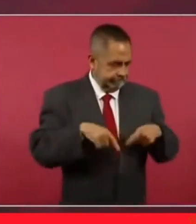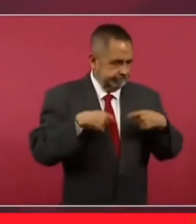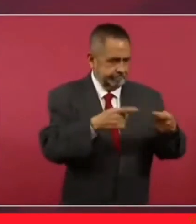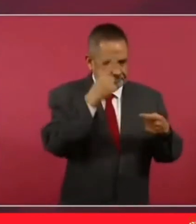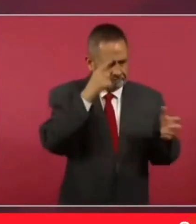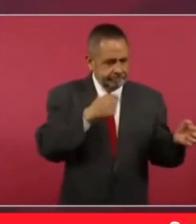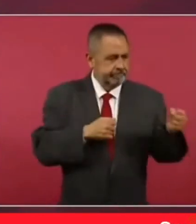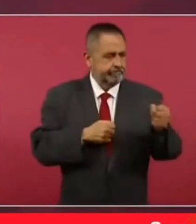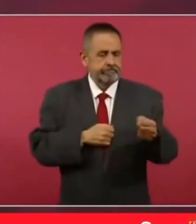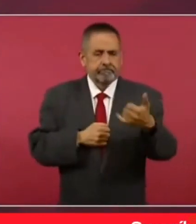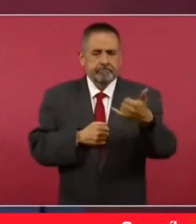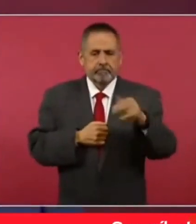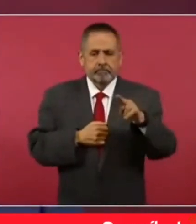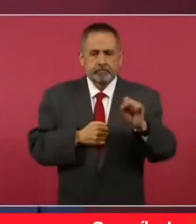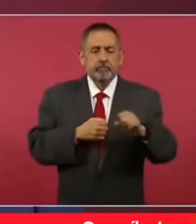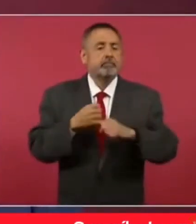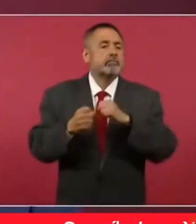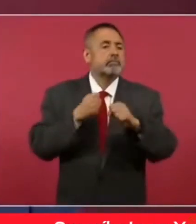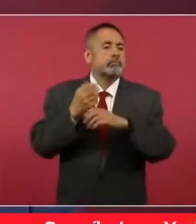en el fraude del